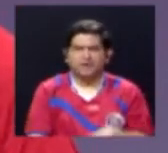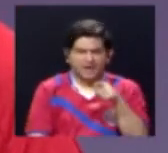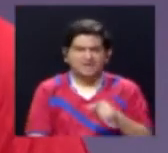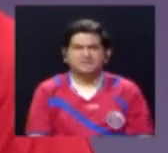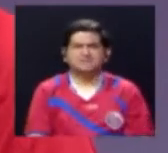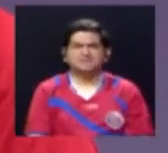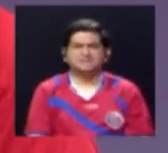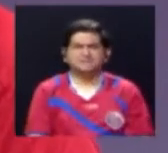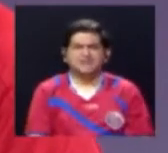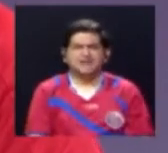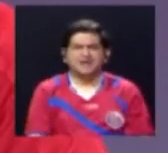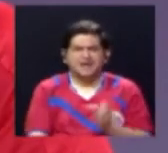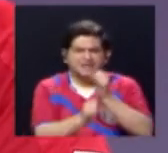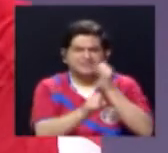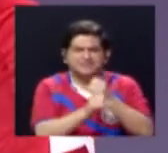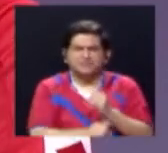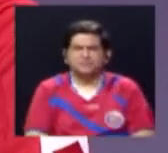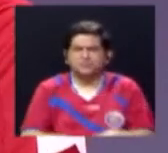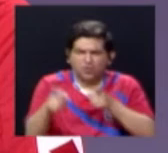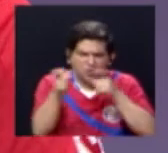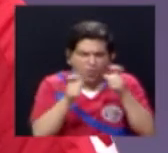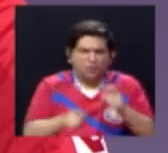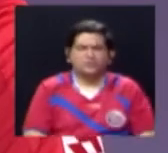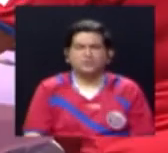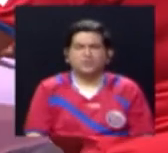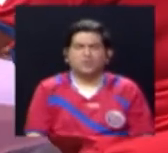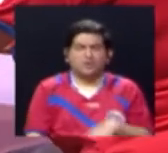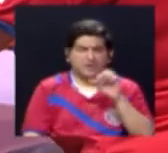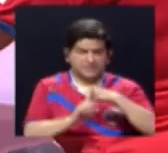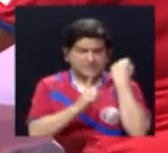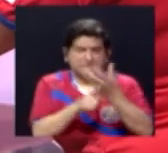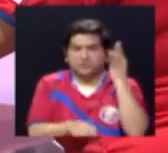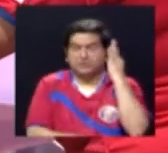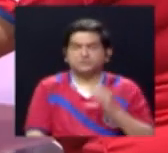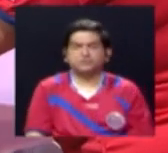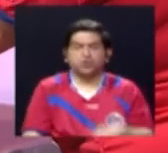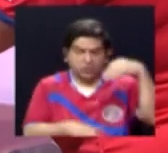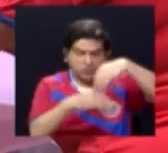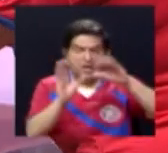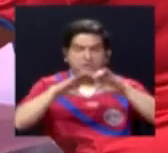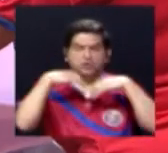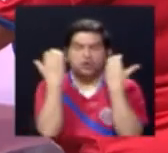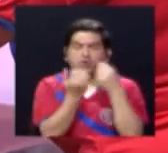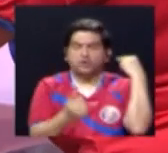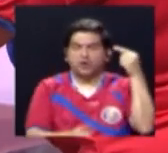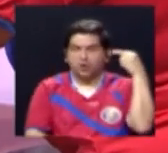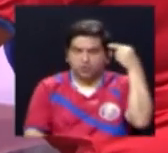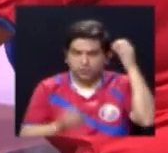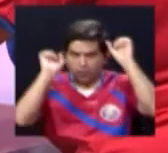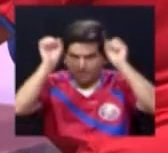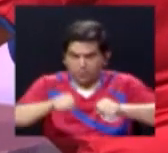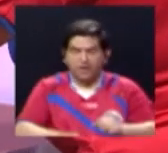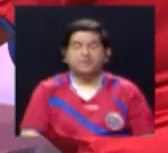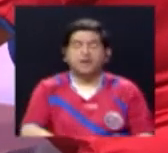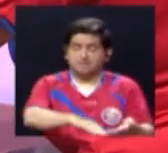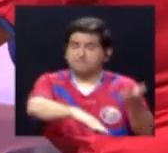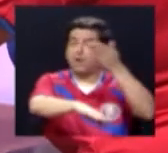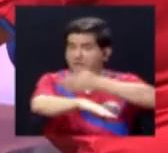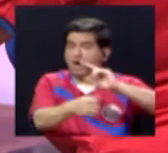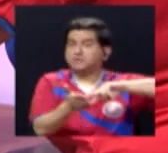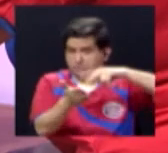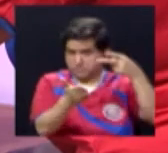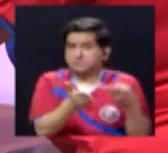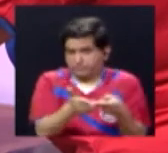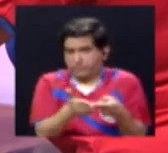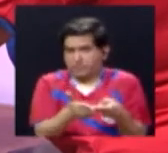rector de la política si las mujeres esa posibilidad de estar en consejo gobierno se lo permite por lo menos se avanza es decir